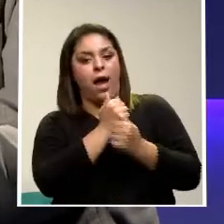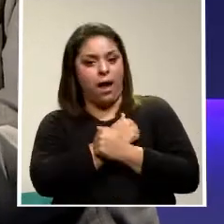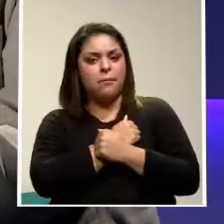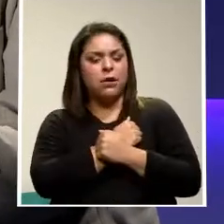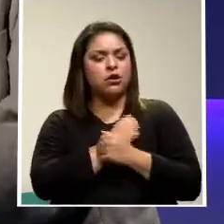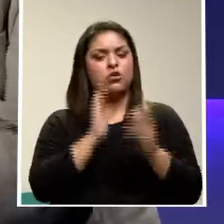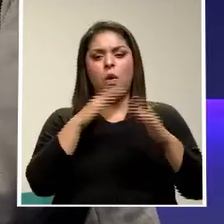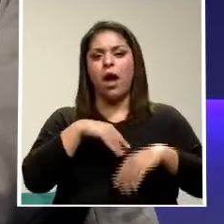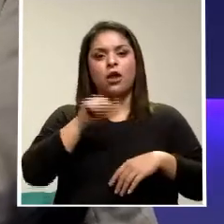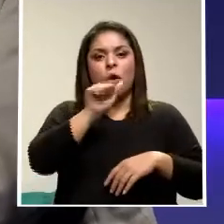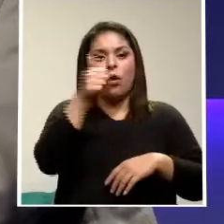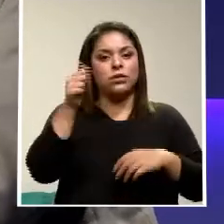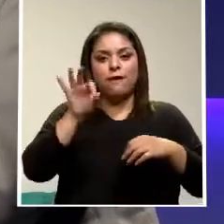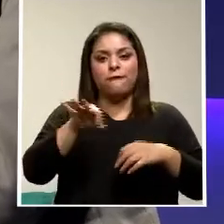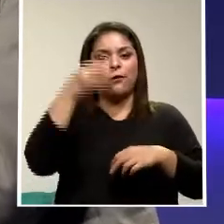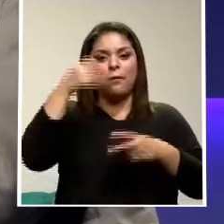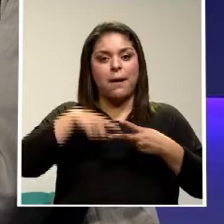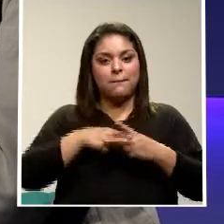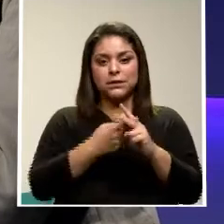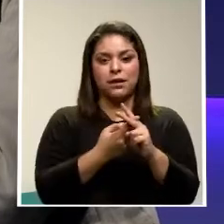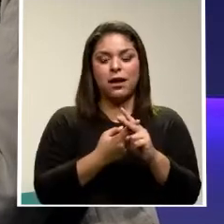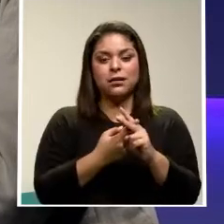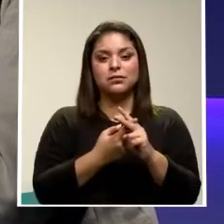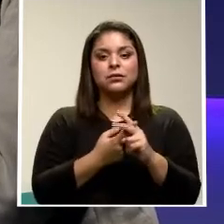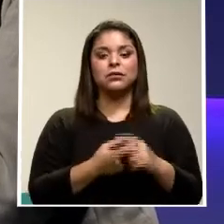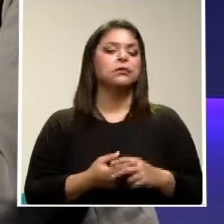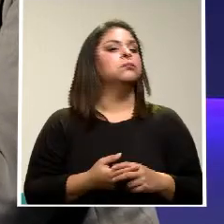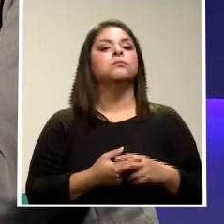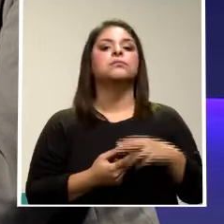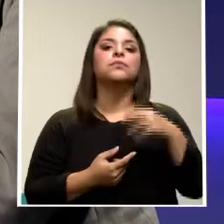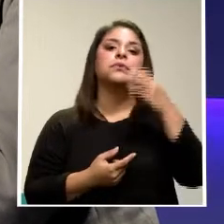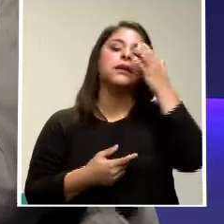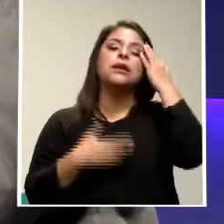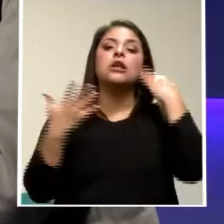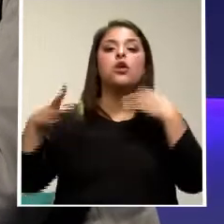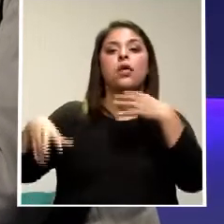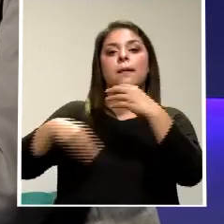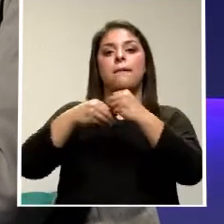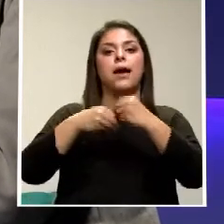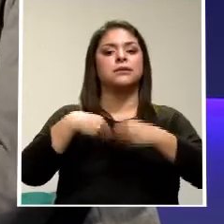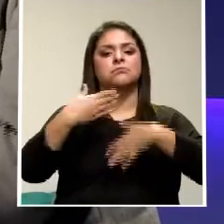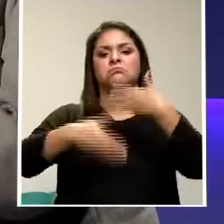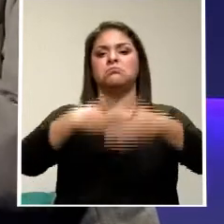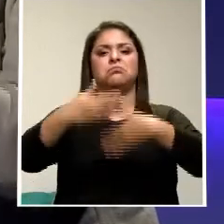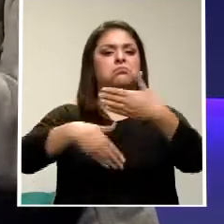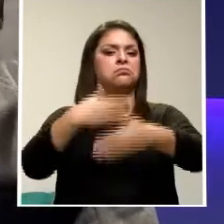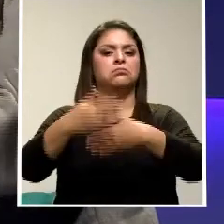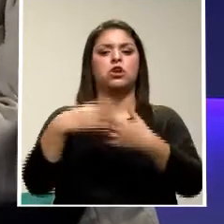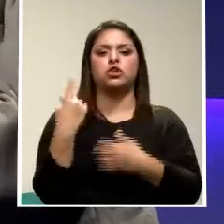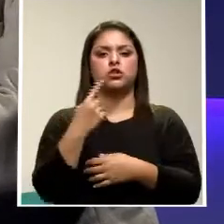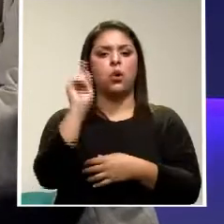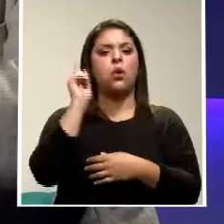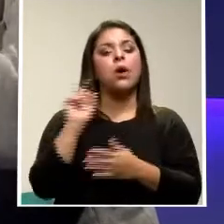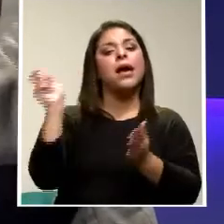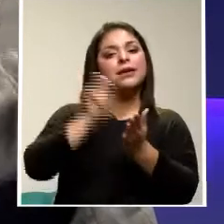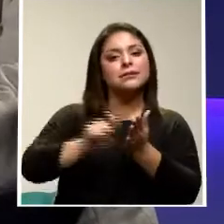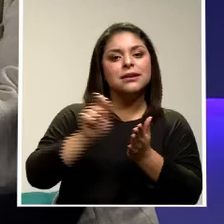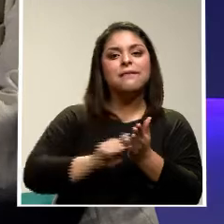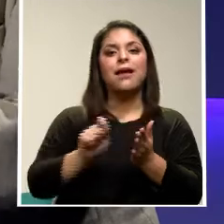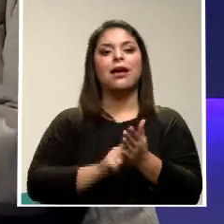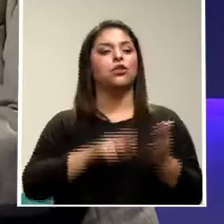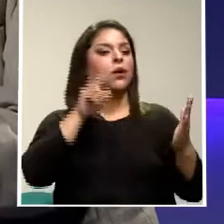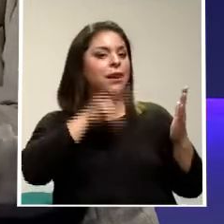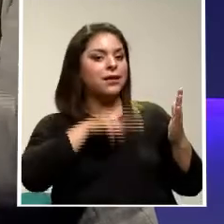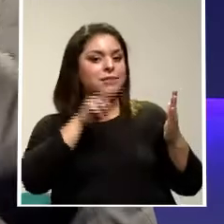otra forma de empezar. Dicho eso, me parece que lo demás llegará por su propio peso, escribiendo,